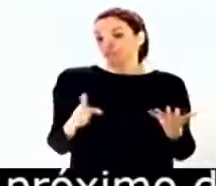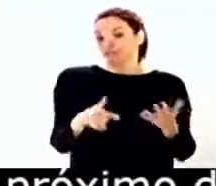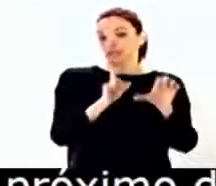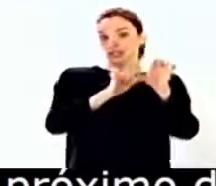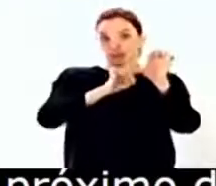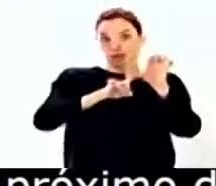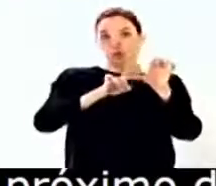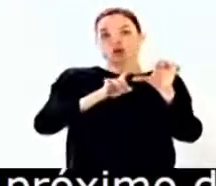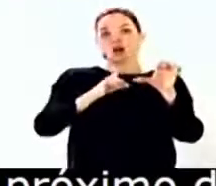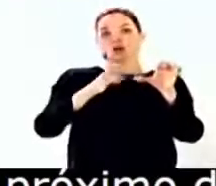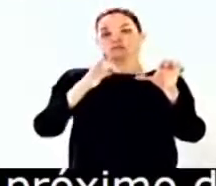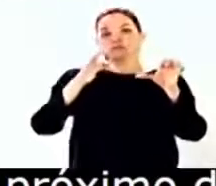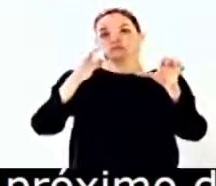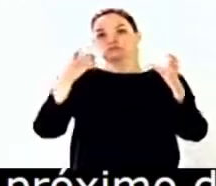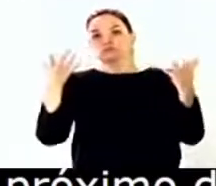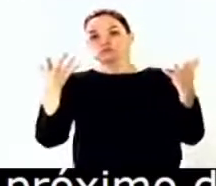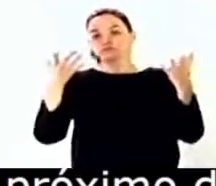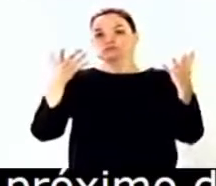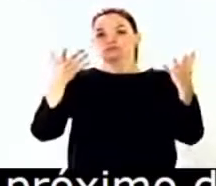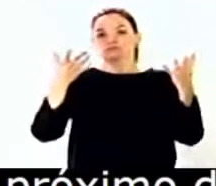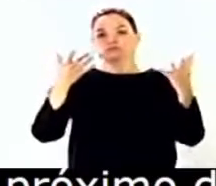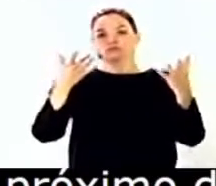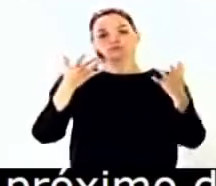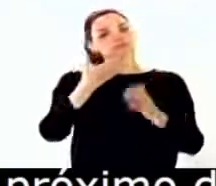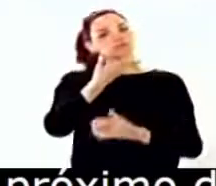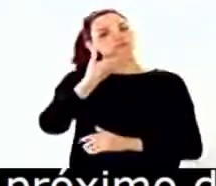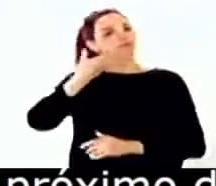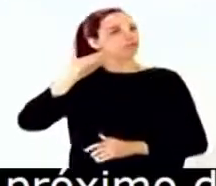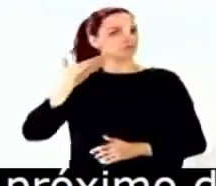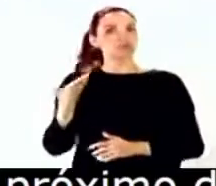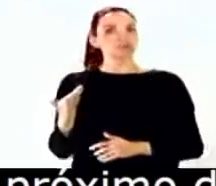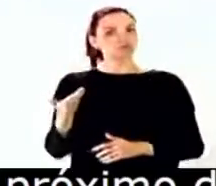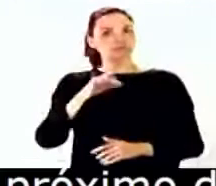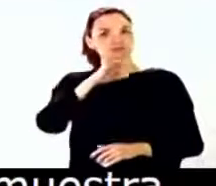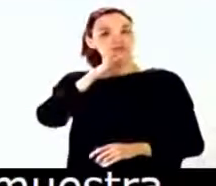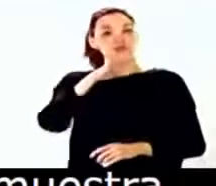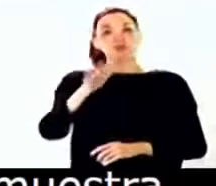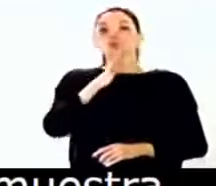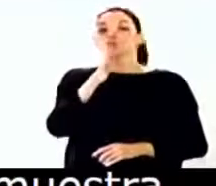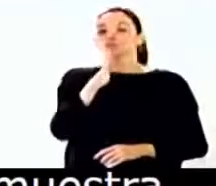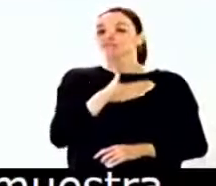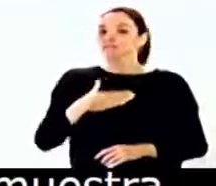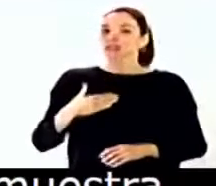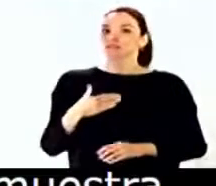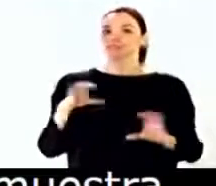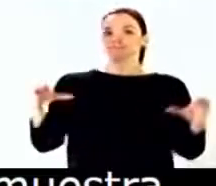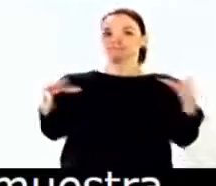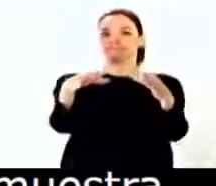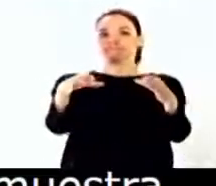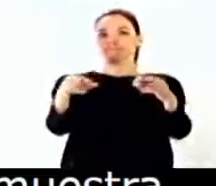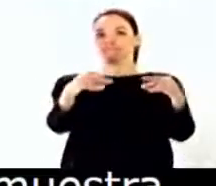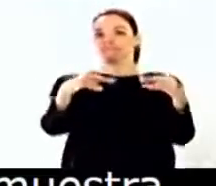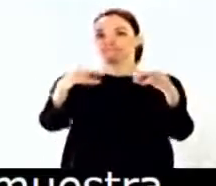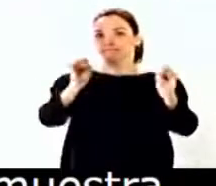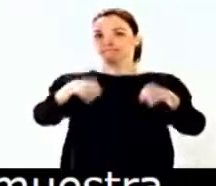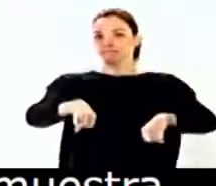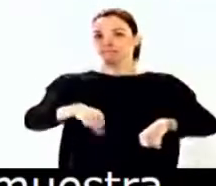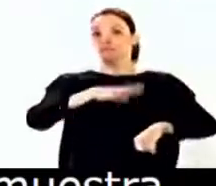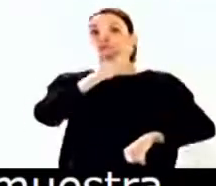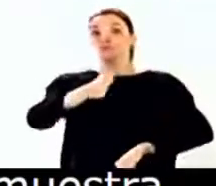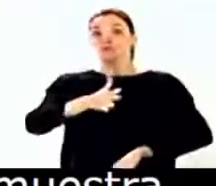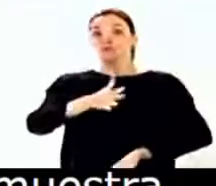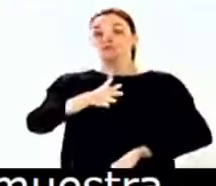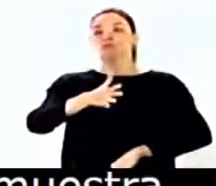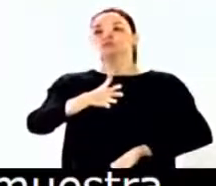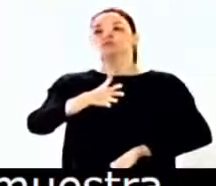Extremadura muestra satisfacción porque se produzca esa conferencia, porque fue la propia Extremadura la